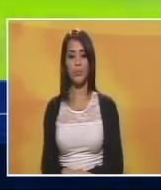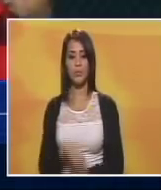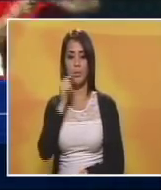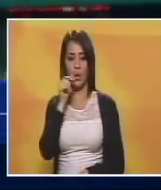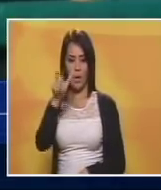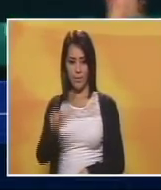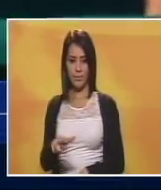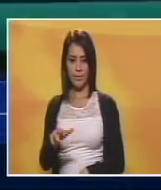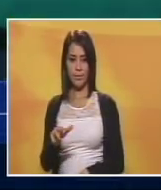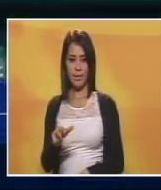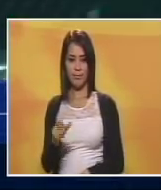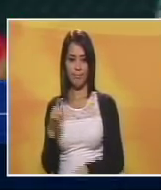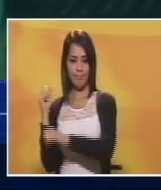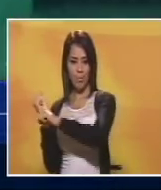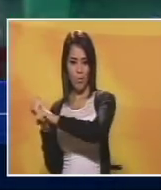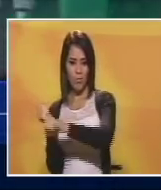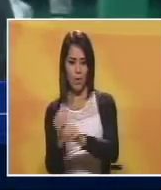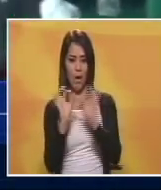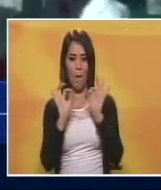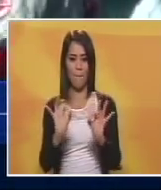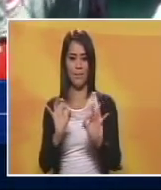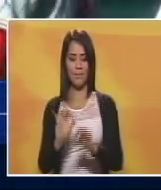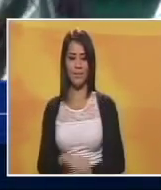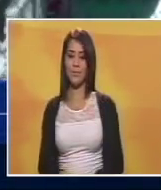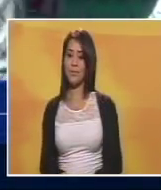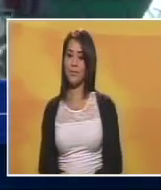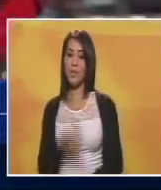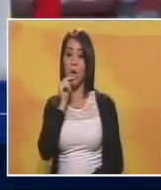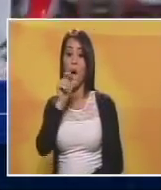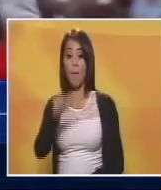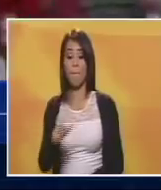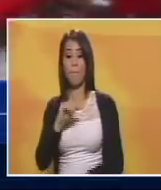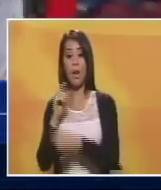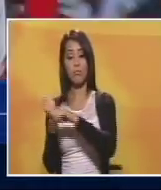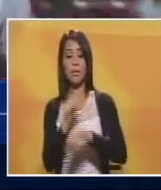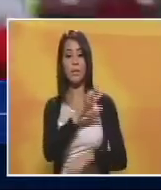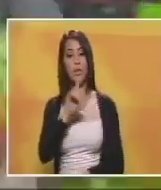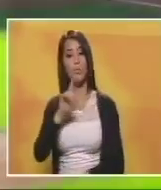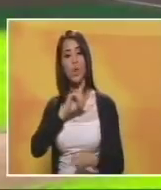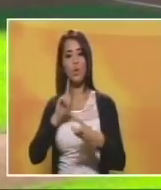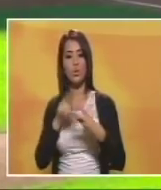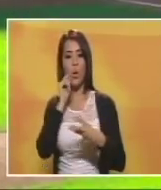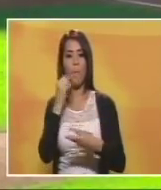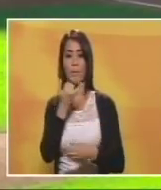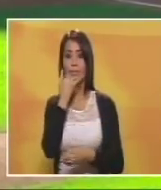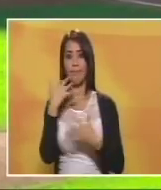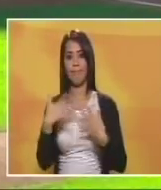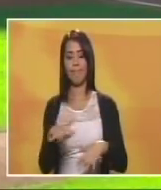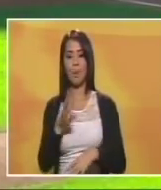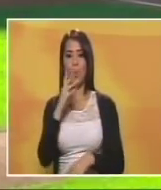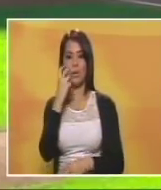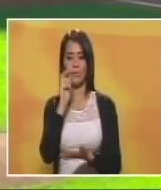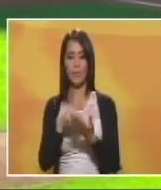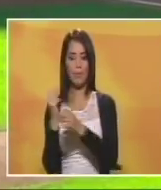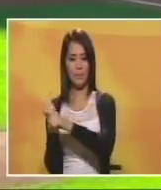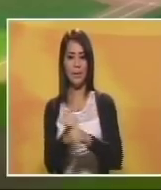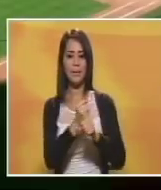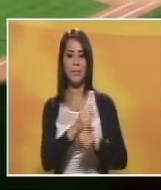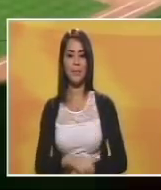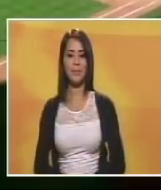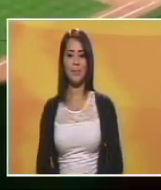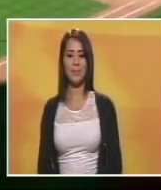Busch Stadium, 10º episodio, pizarra empatada a 3 y Eugenio Suárez que conecta este jonrón de 2 rayitas por la izquierda para darle la